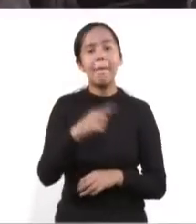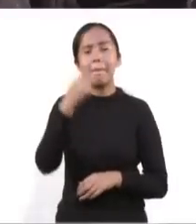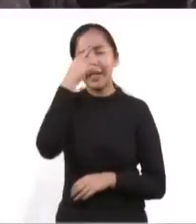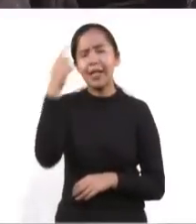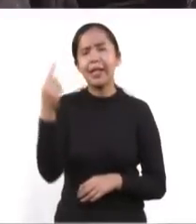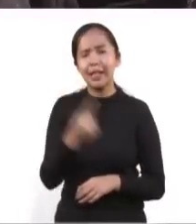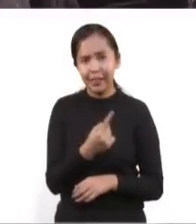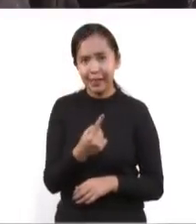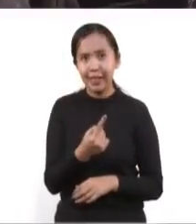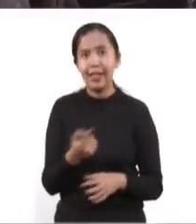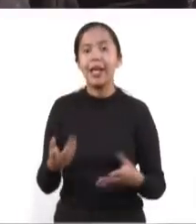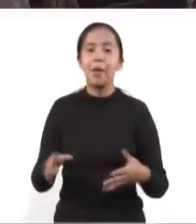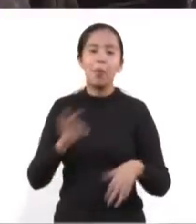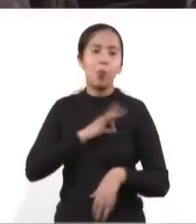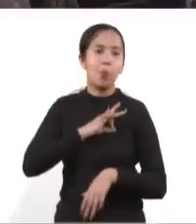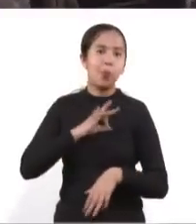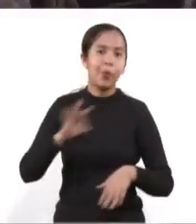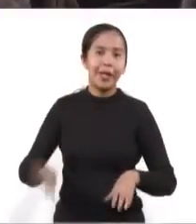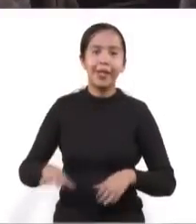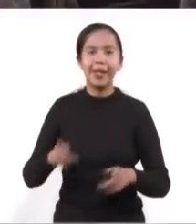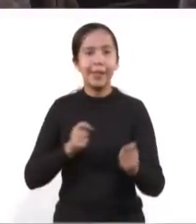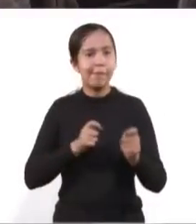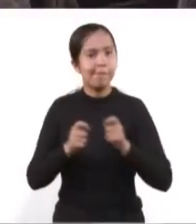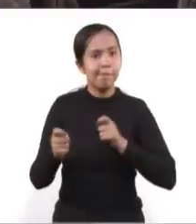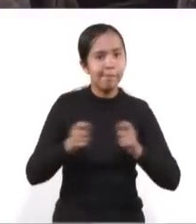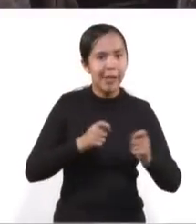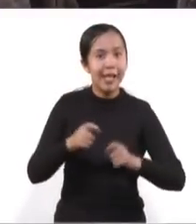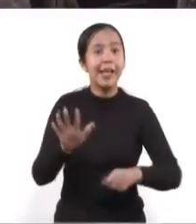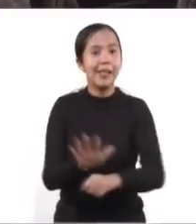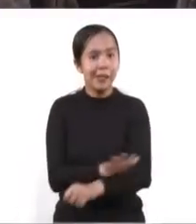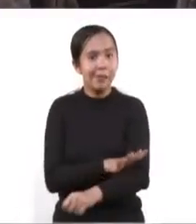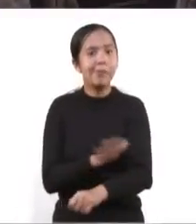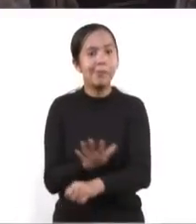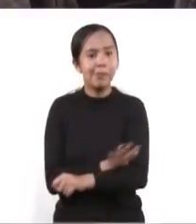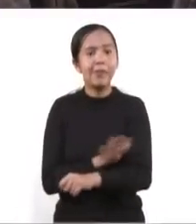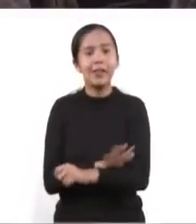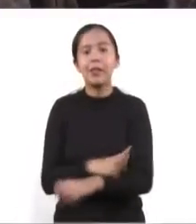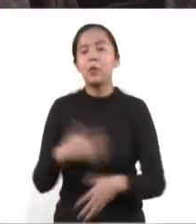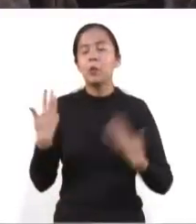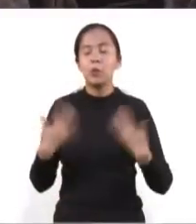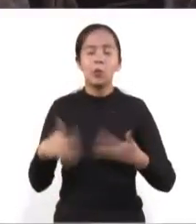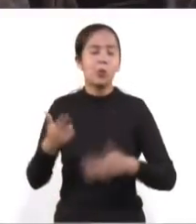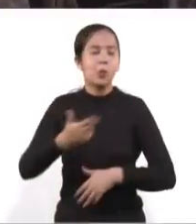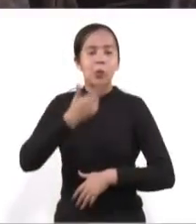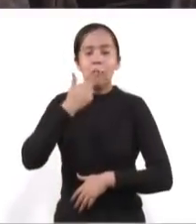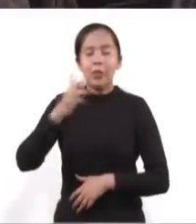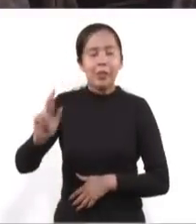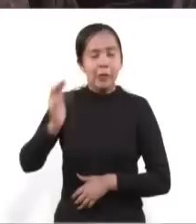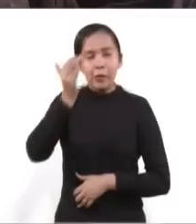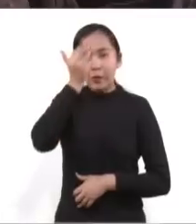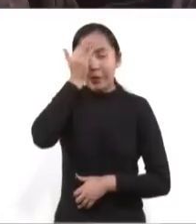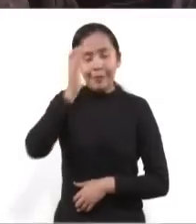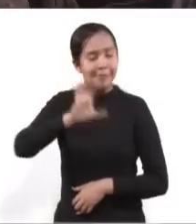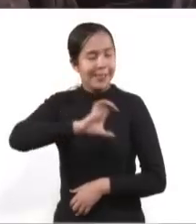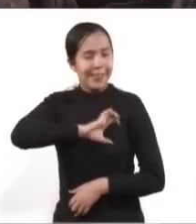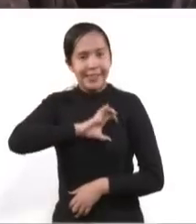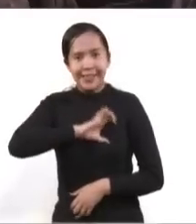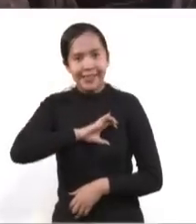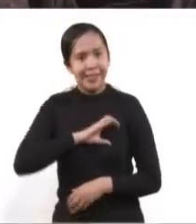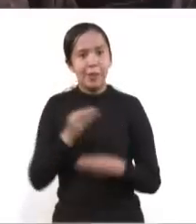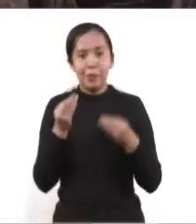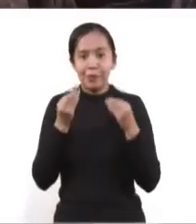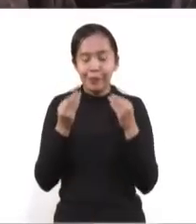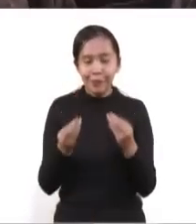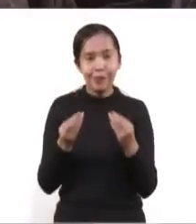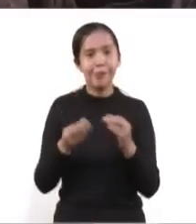operar, interconectarse al Sistema Nacional de Energía. Claro, a ellos todos mi aprecio, mi reconocimiento y mi cariño.